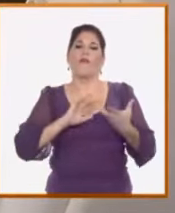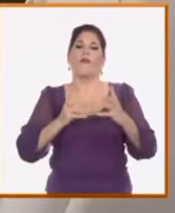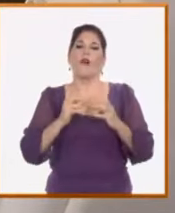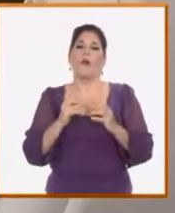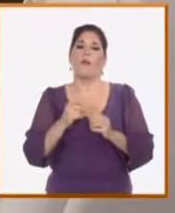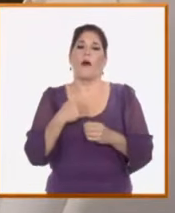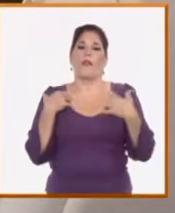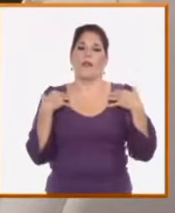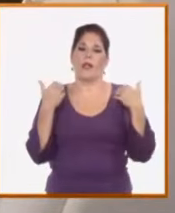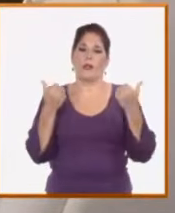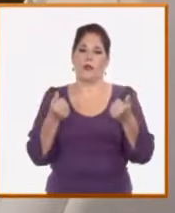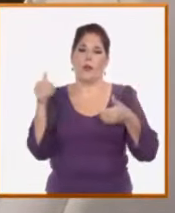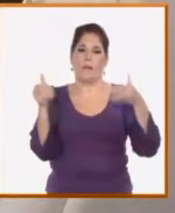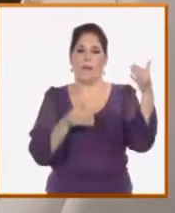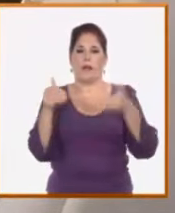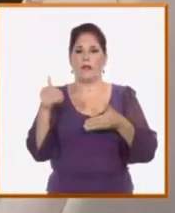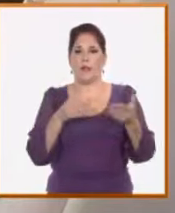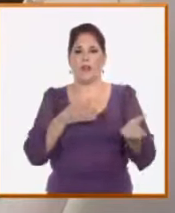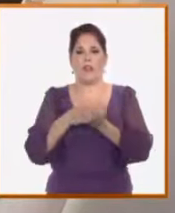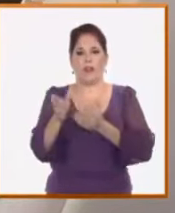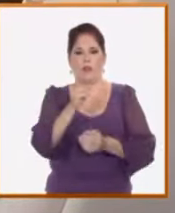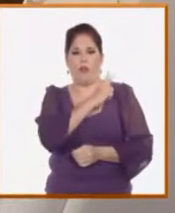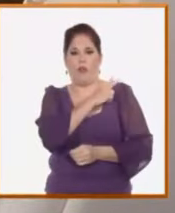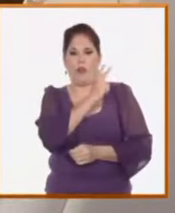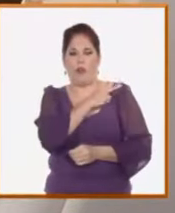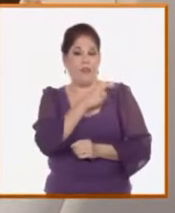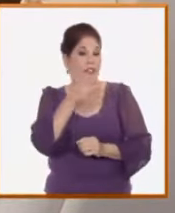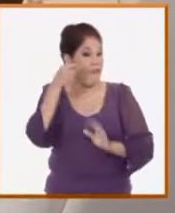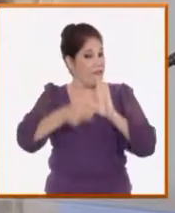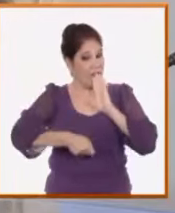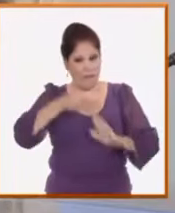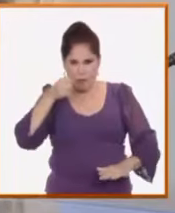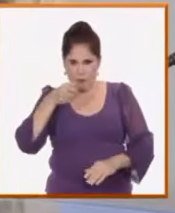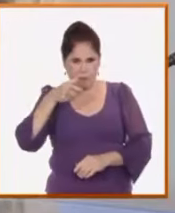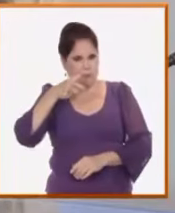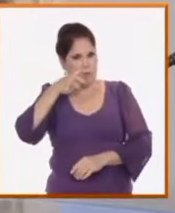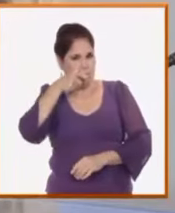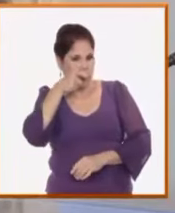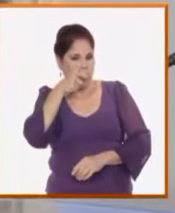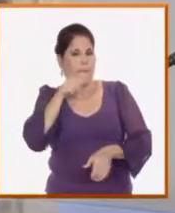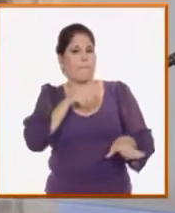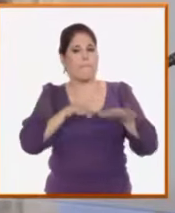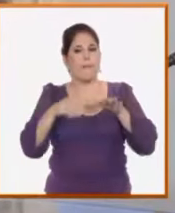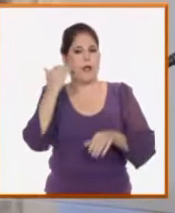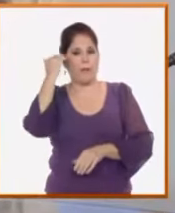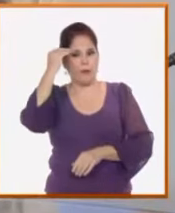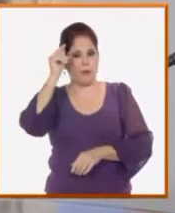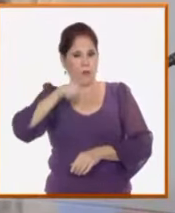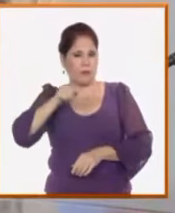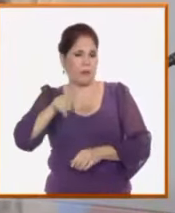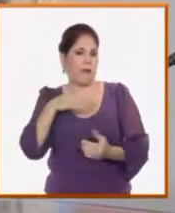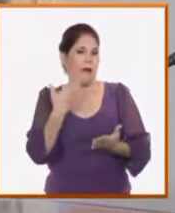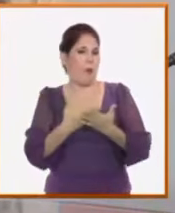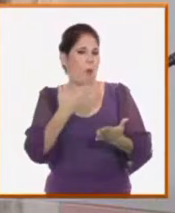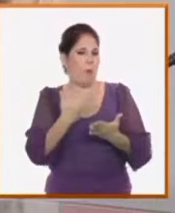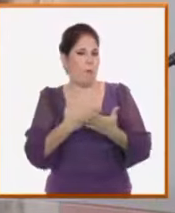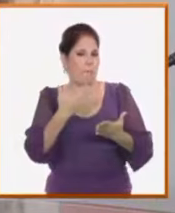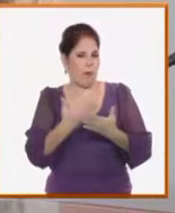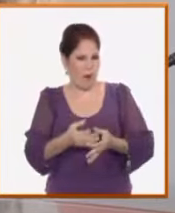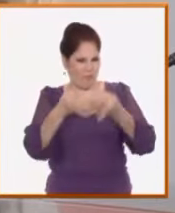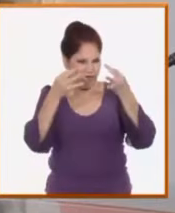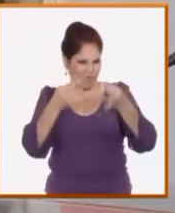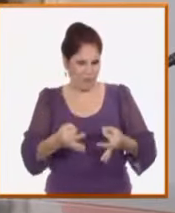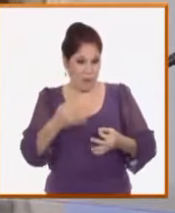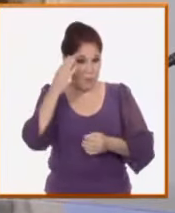dirección con la participación directa de los jefes y una permanente preparación a partir de ejercicios de comprobación con droga viva para